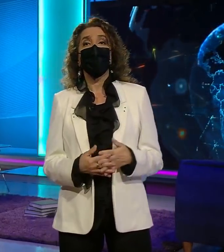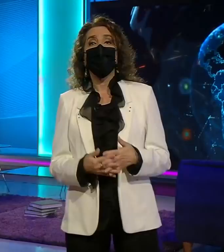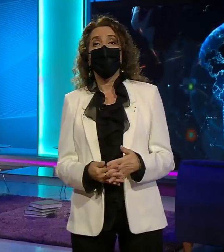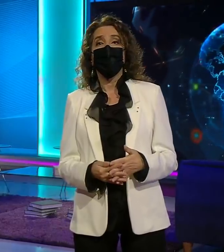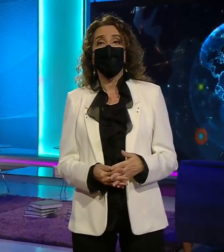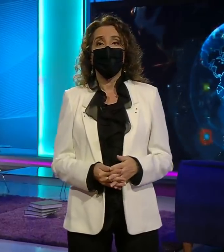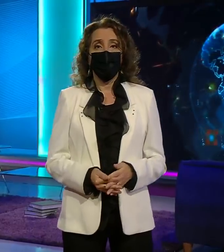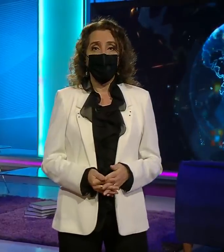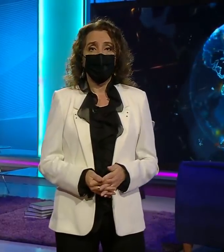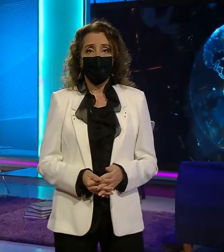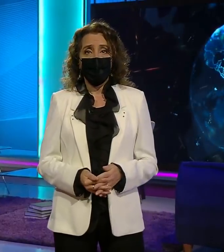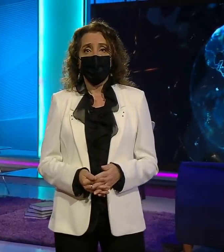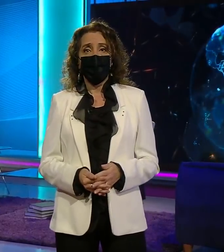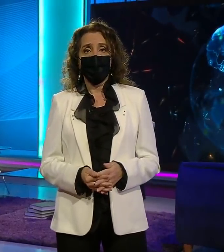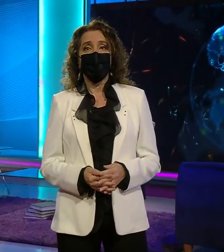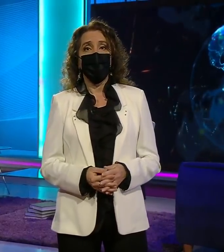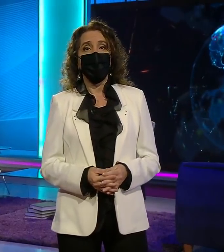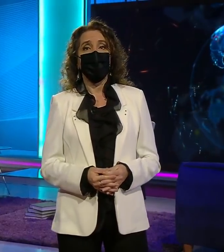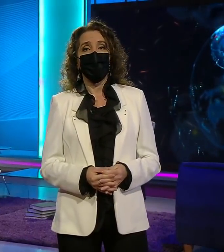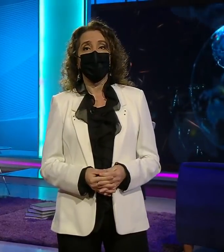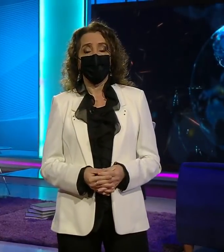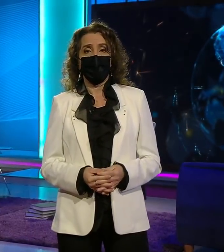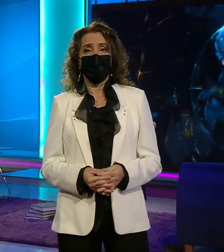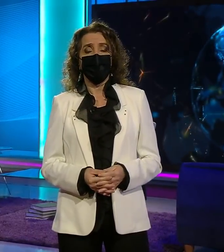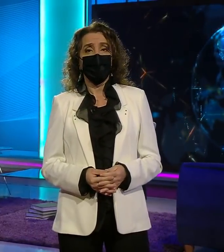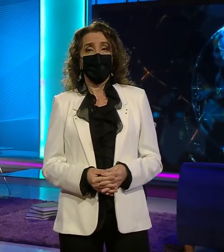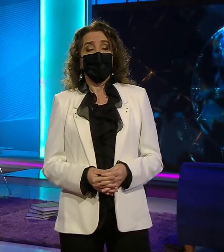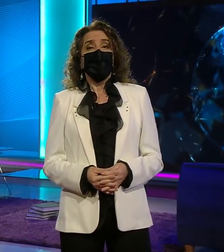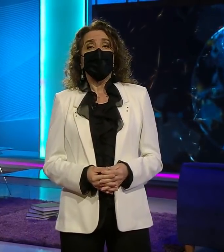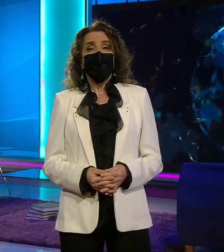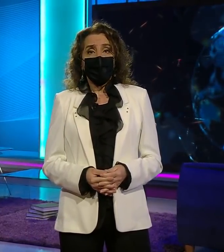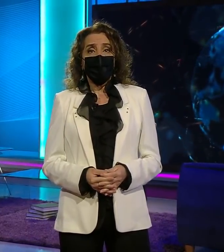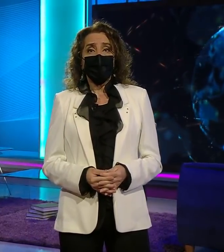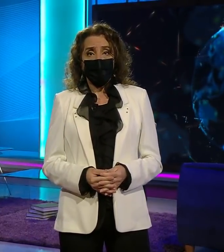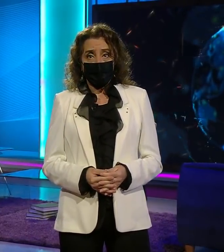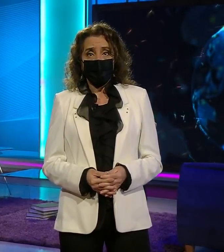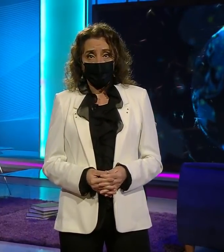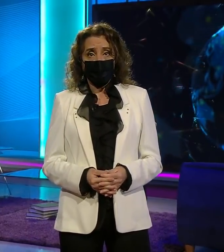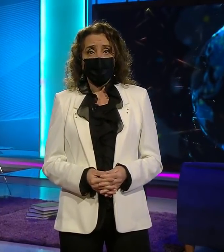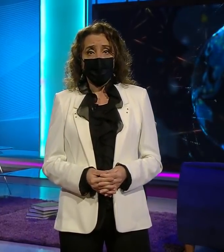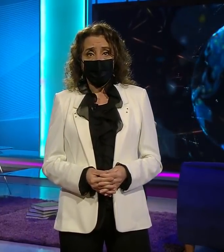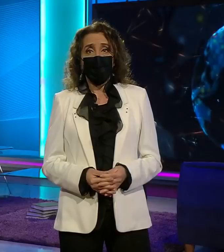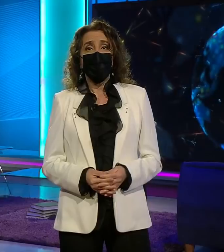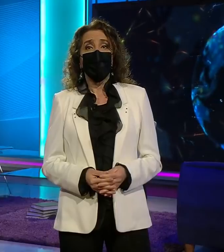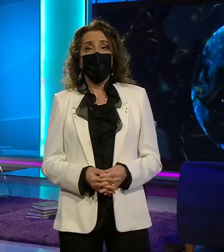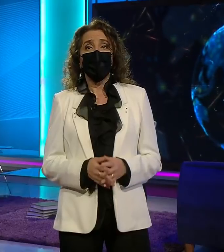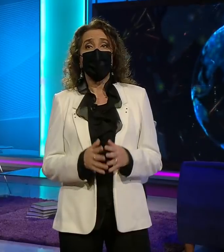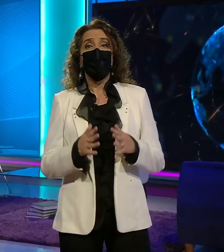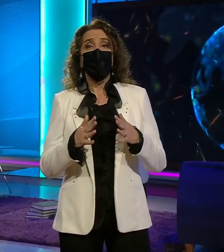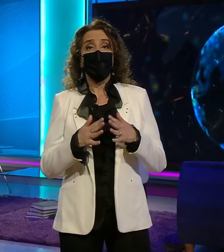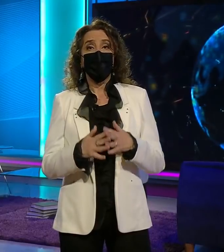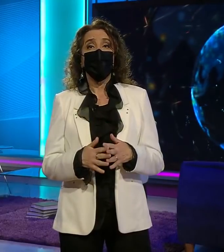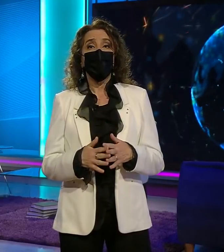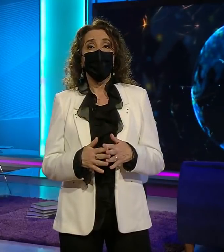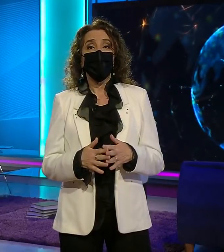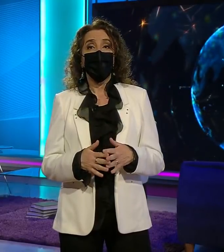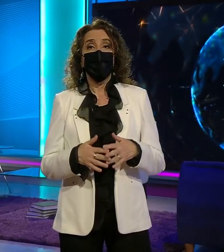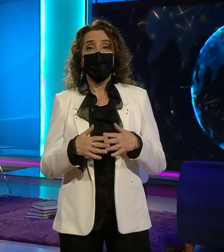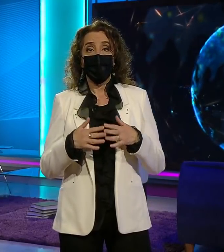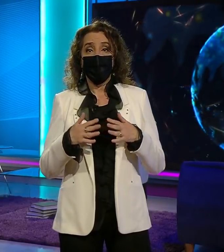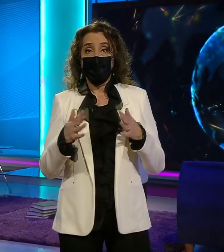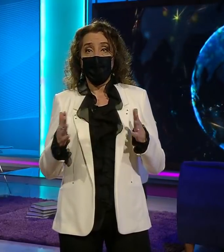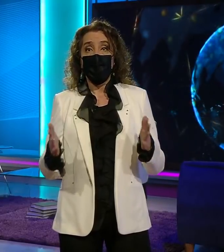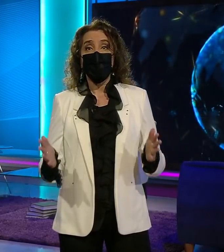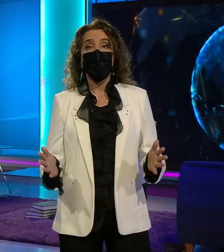desde que por fin pudo empezar a sesionar la Convención. Sus 155 integrantes lograron converger en